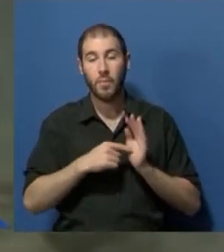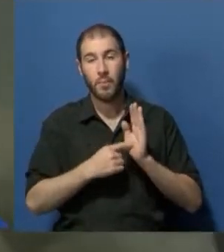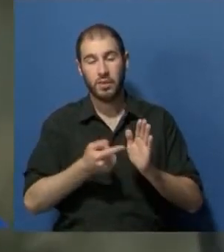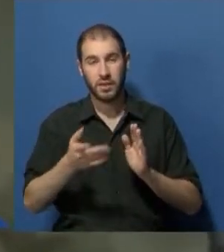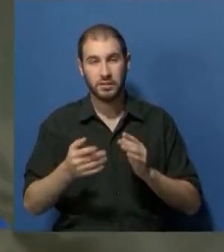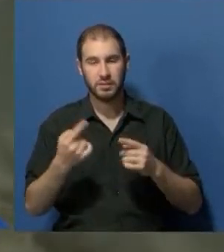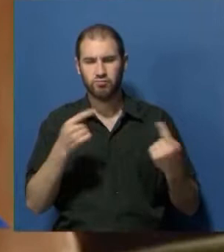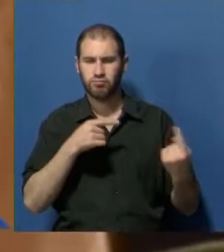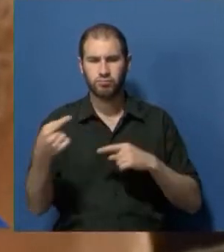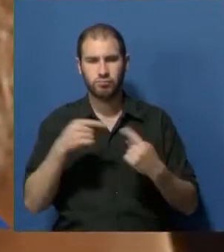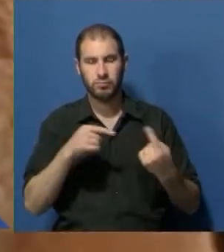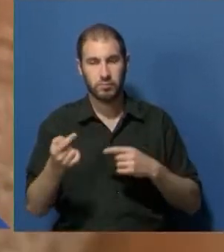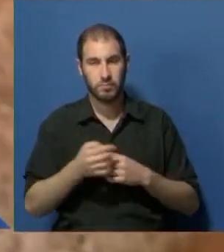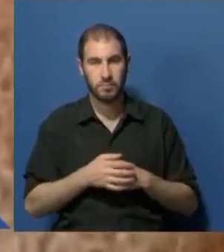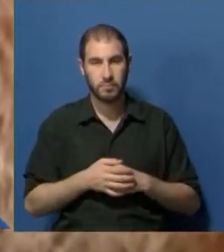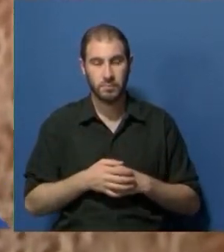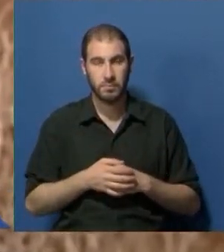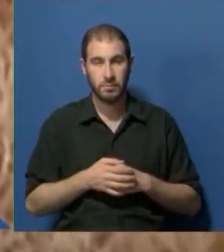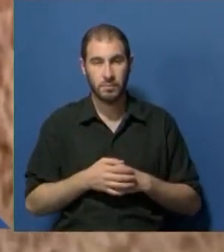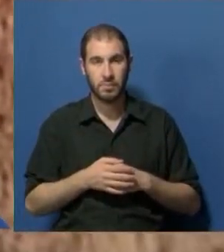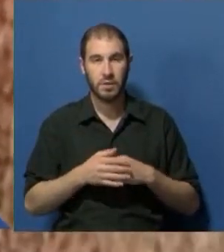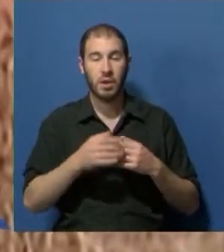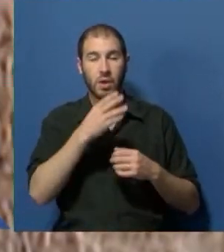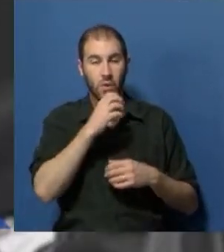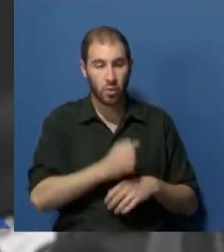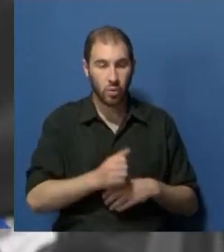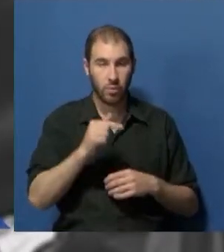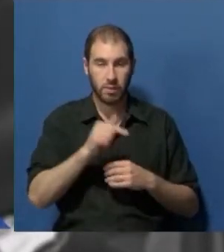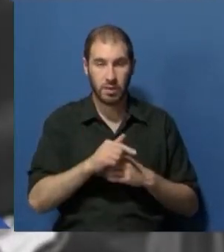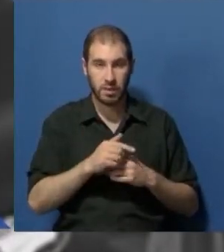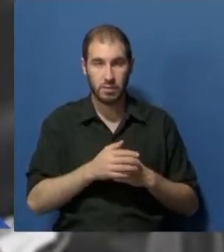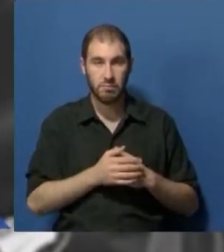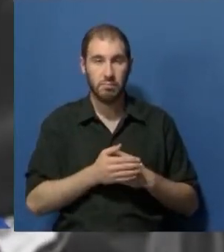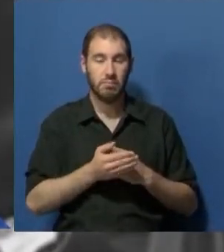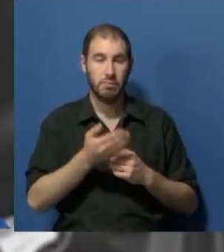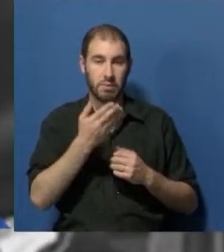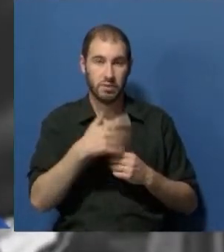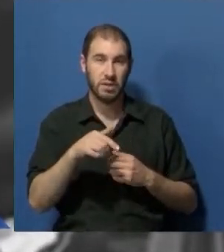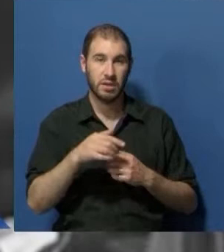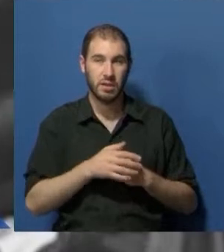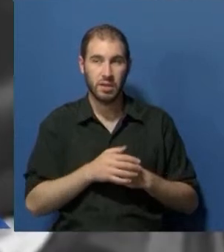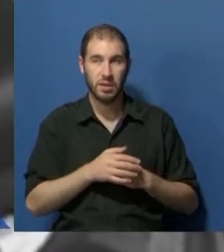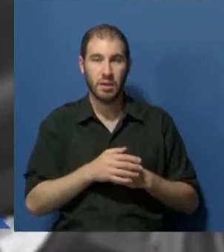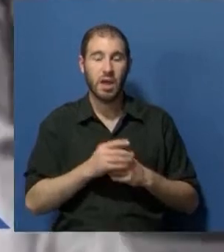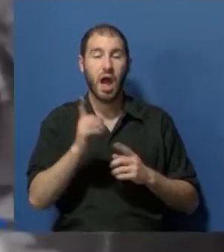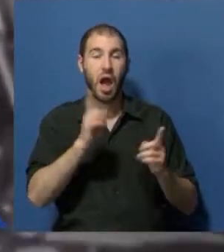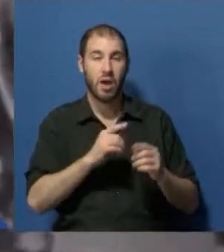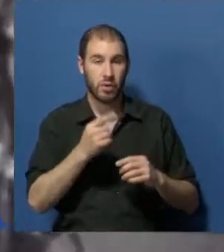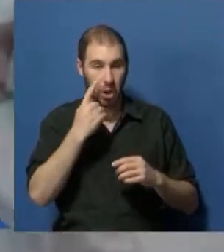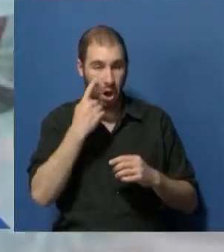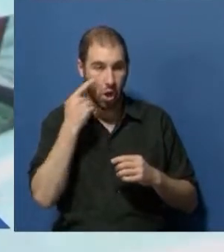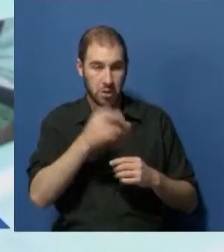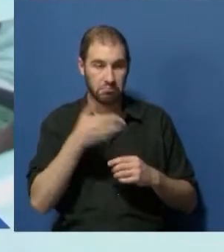¿no? Esa contradicción entre la Cuba que uno hemos tenido la oportunidad de